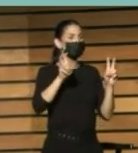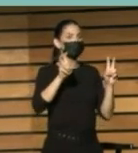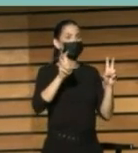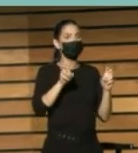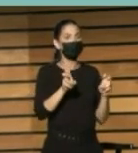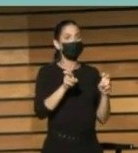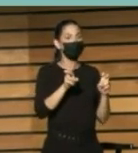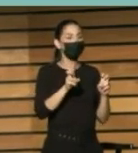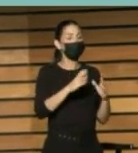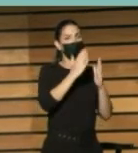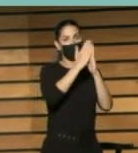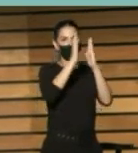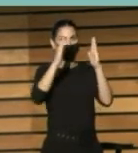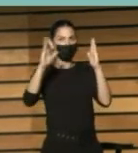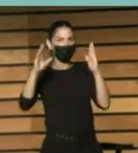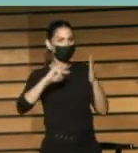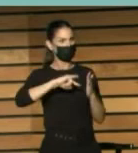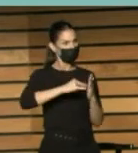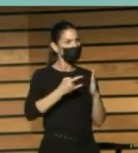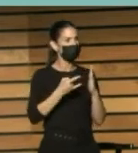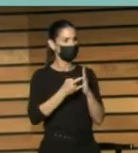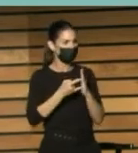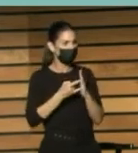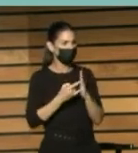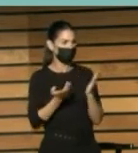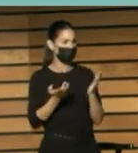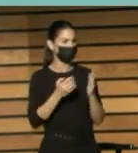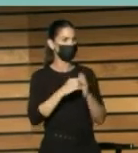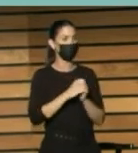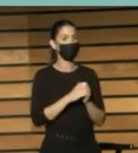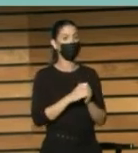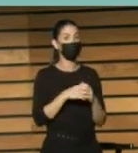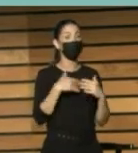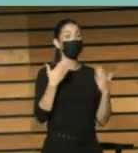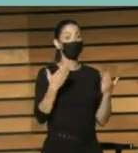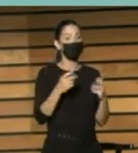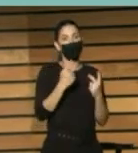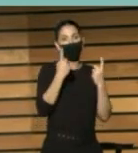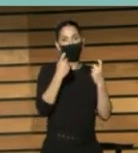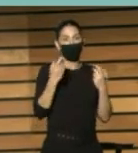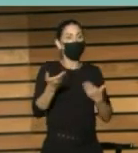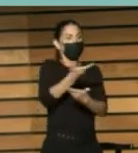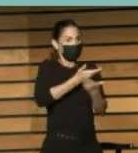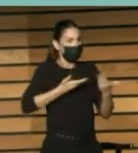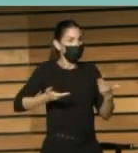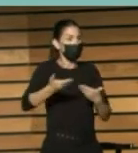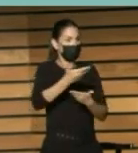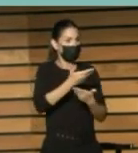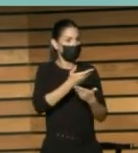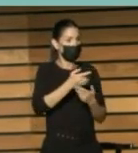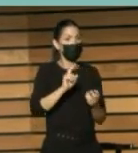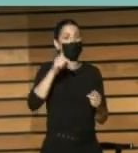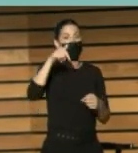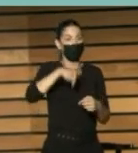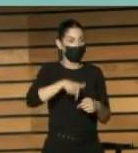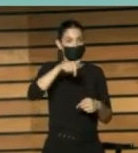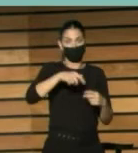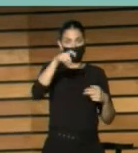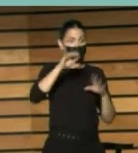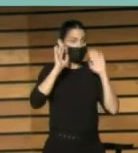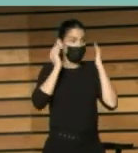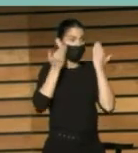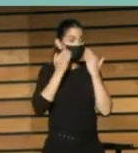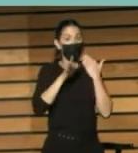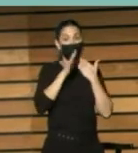de bibliotecas que pasa sí o sí por la cooperación. También por eso estamos aquí, porque